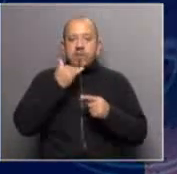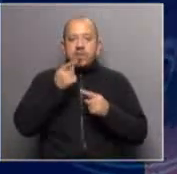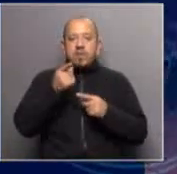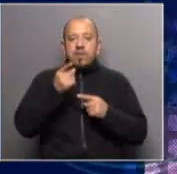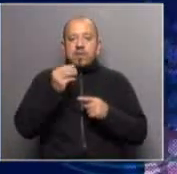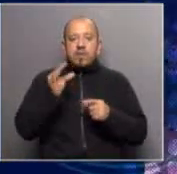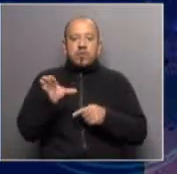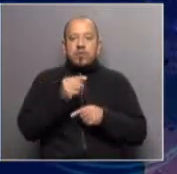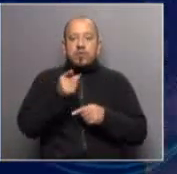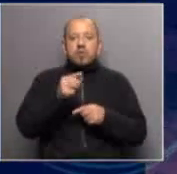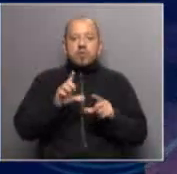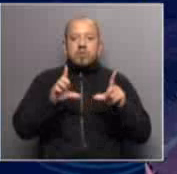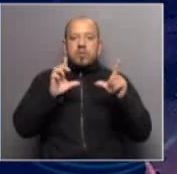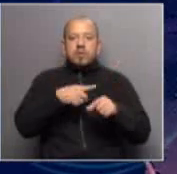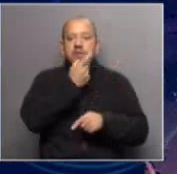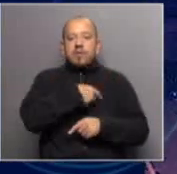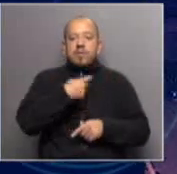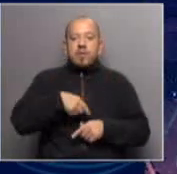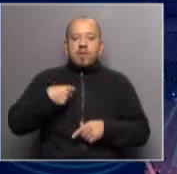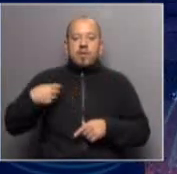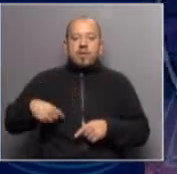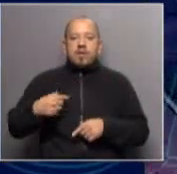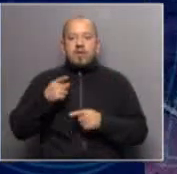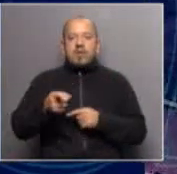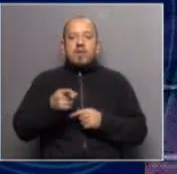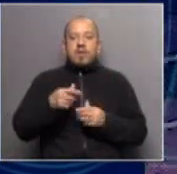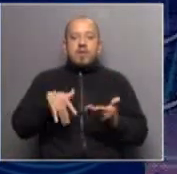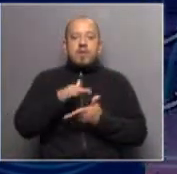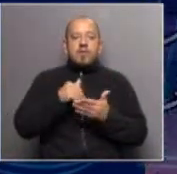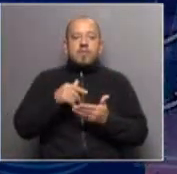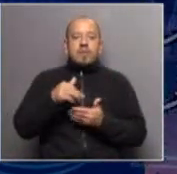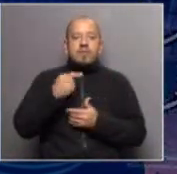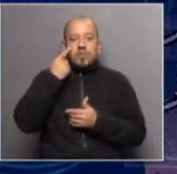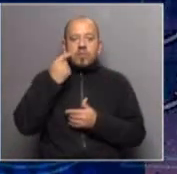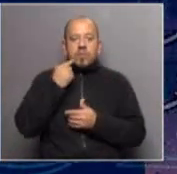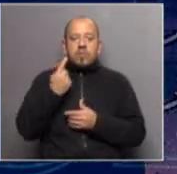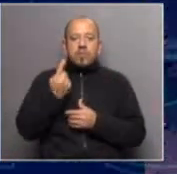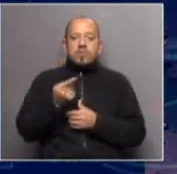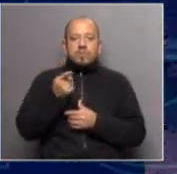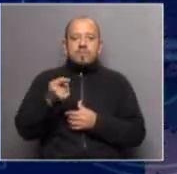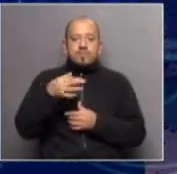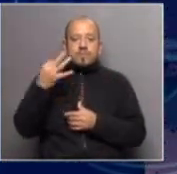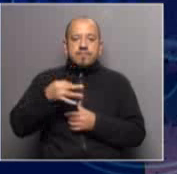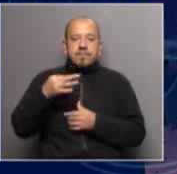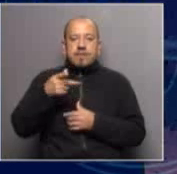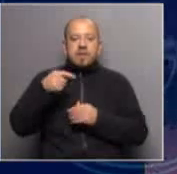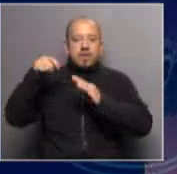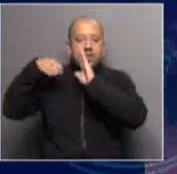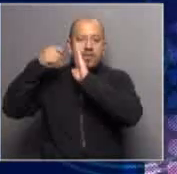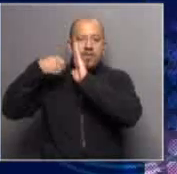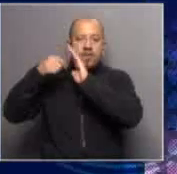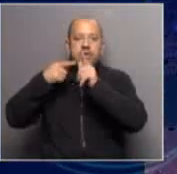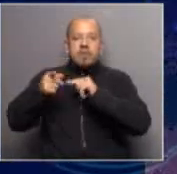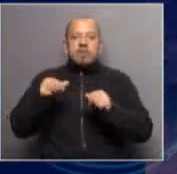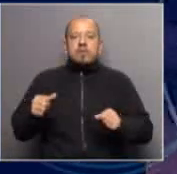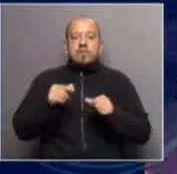eso es sin continuidad. Una camiseta de Peñarol, que no puede faltar en la Plaza 1, digamos. Cosas que le dieron verdad al video. No es que hicimos un set